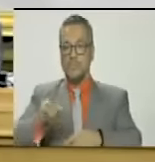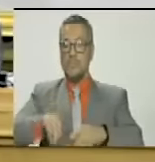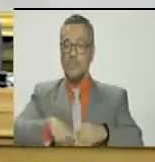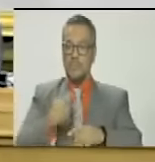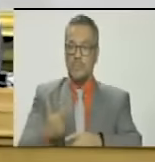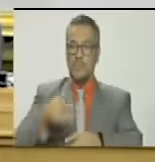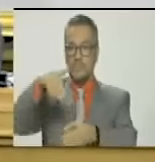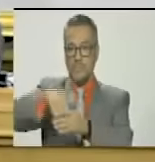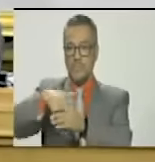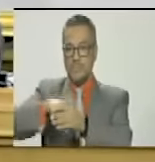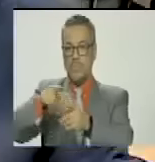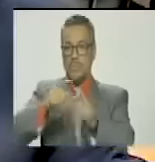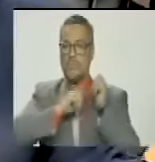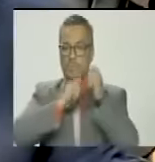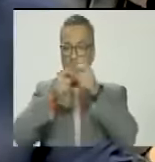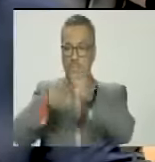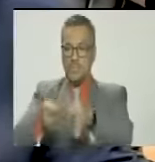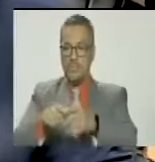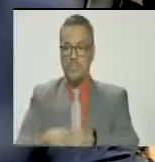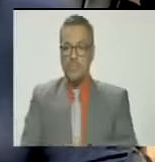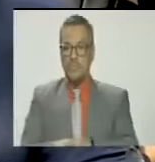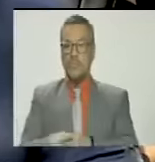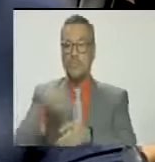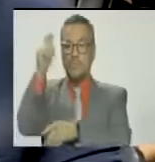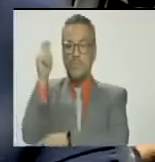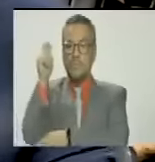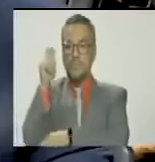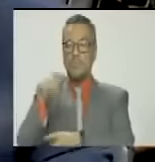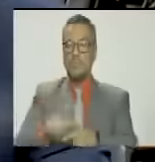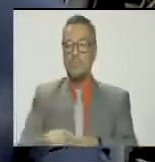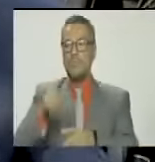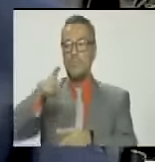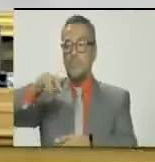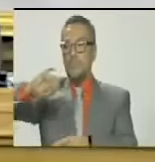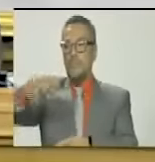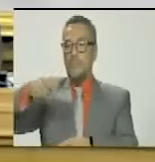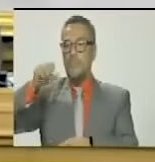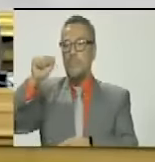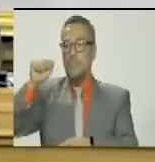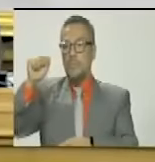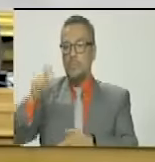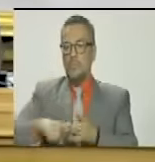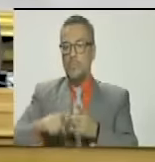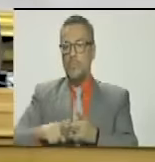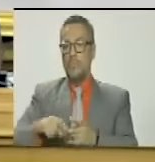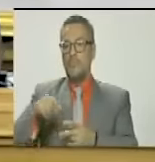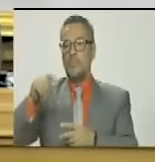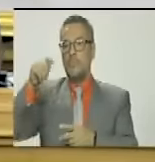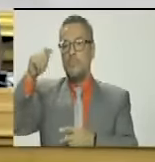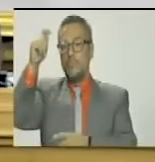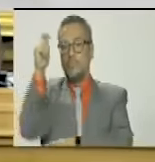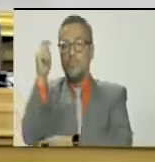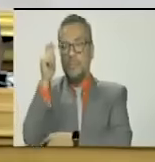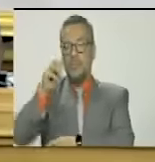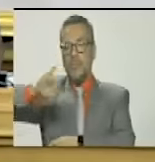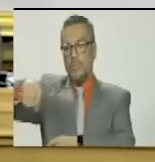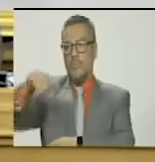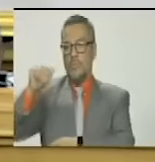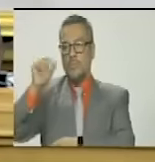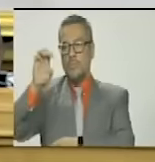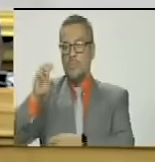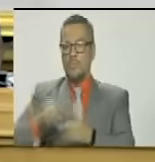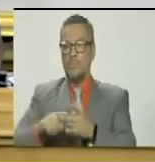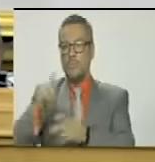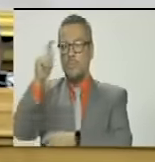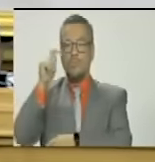Poder Electoral, quedan designados los diputados Giuseppe Alessandrello, el diputado José